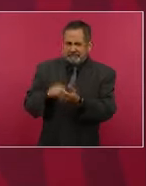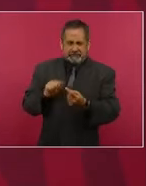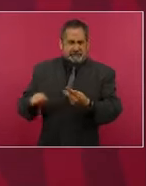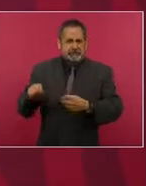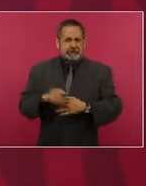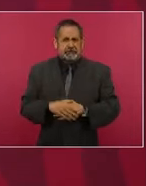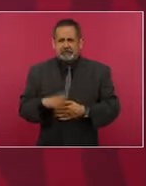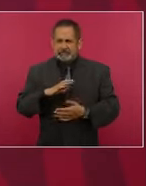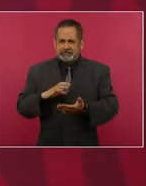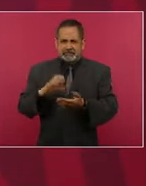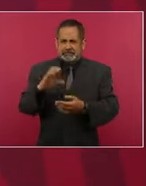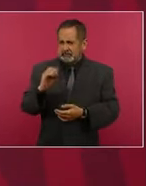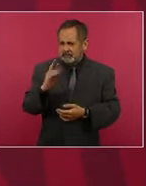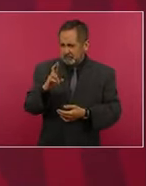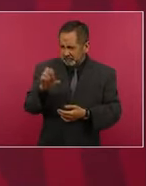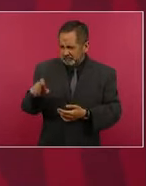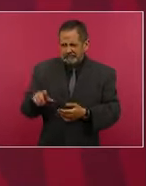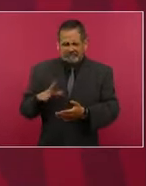hay cobre,